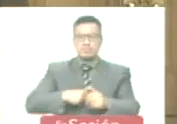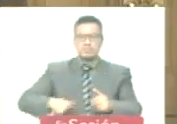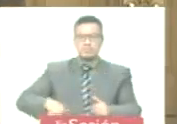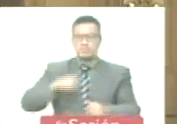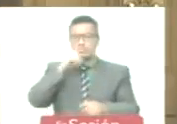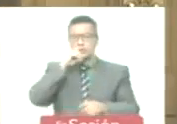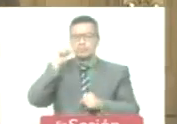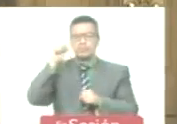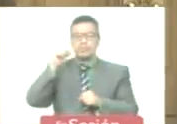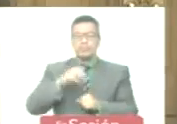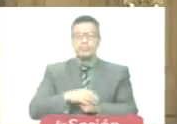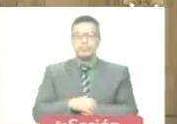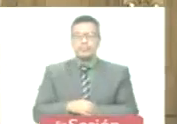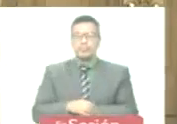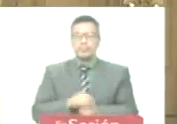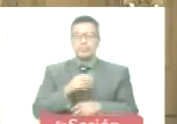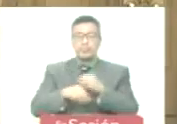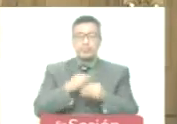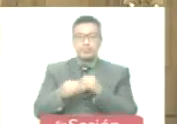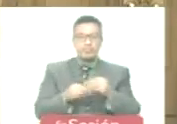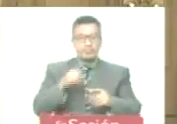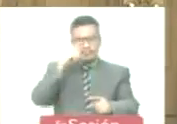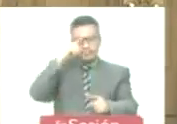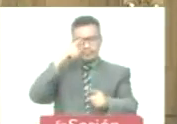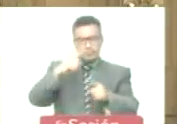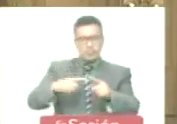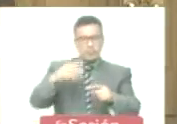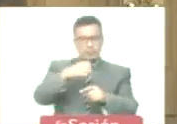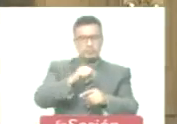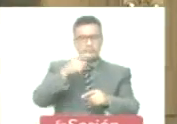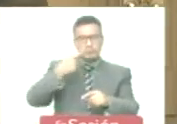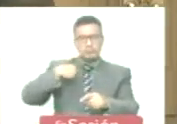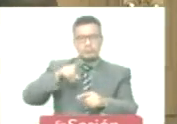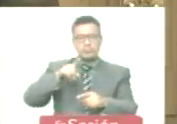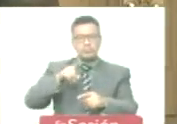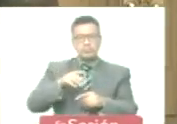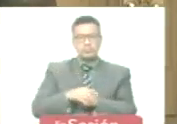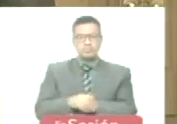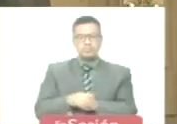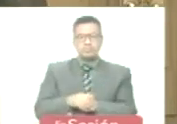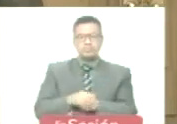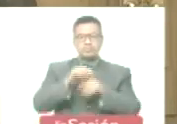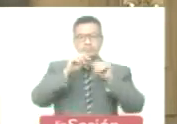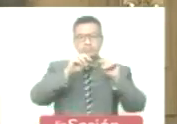Nicolás Maduro, hemos cumplido las metas y tenemos el